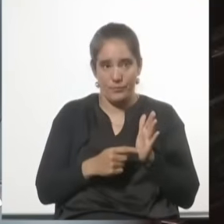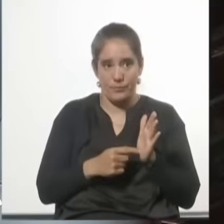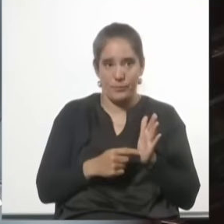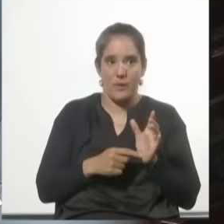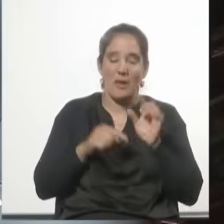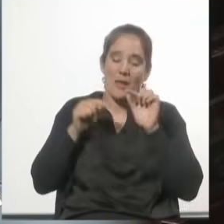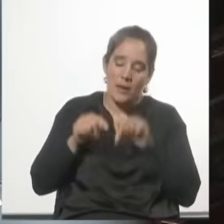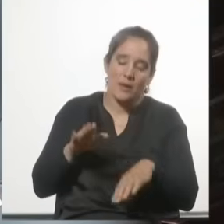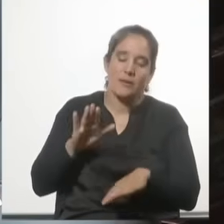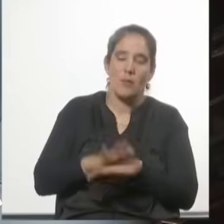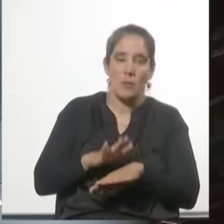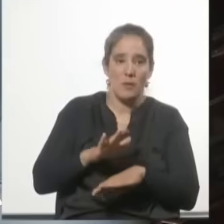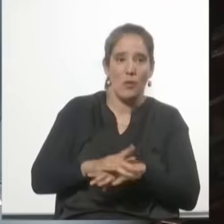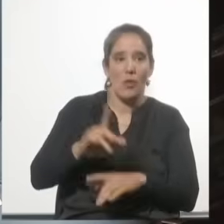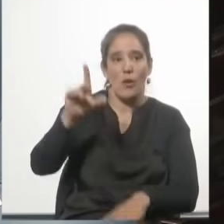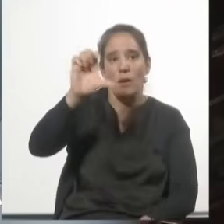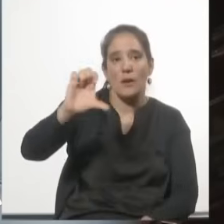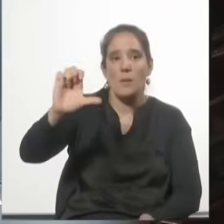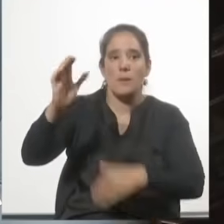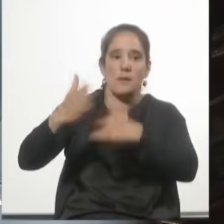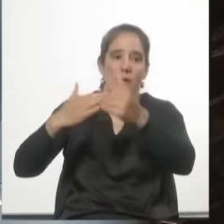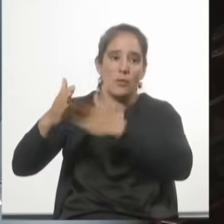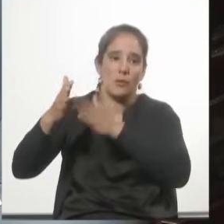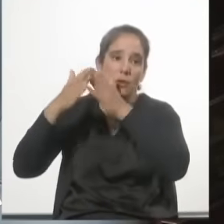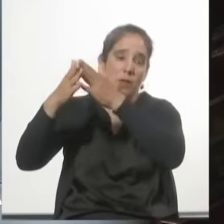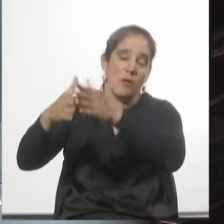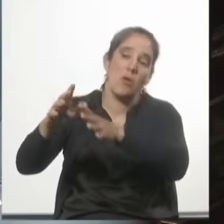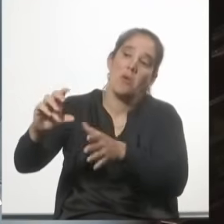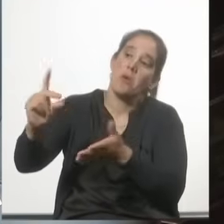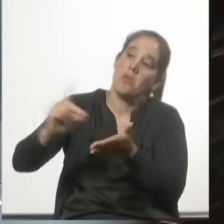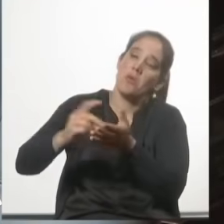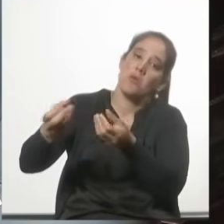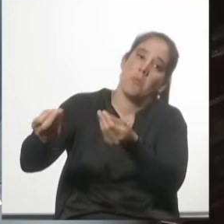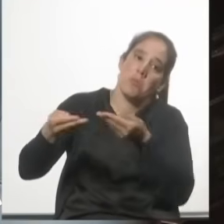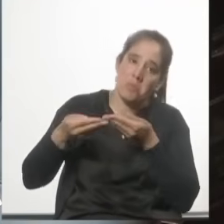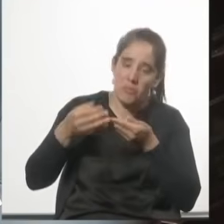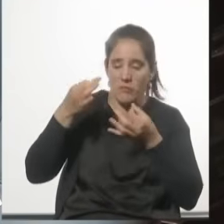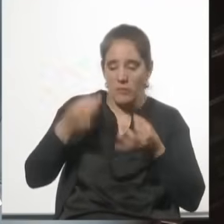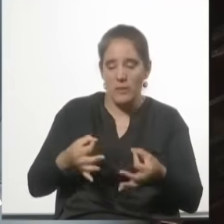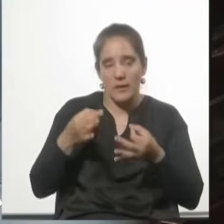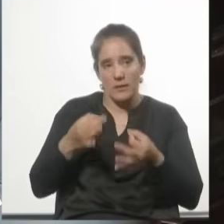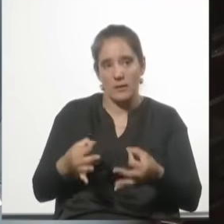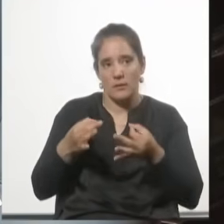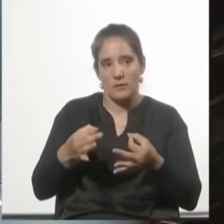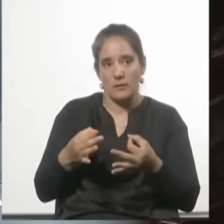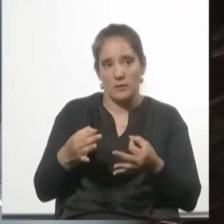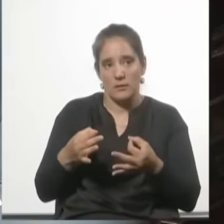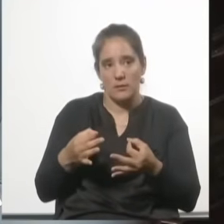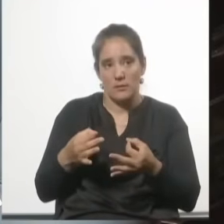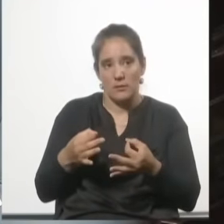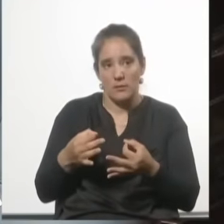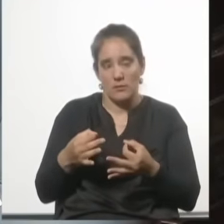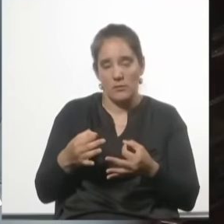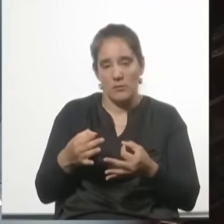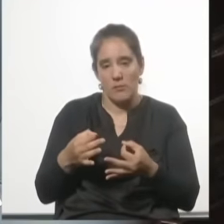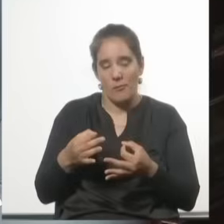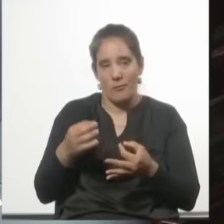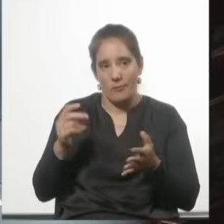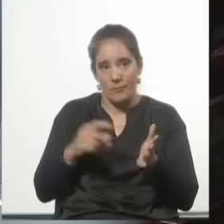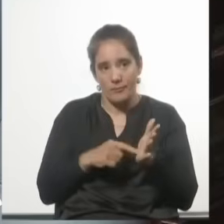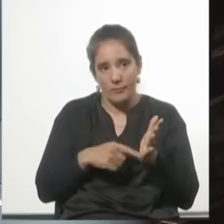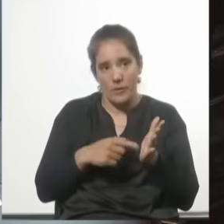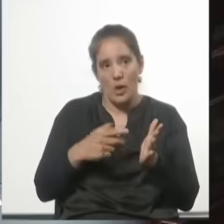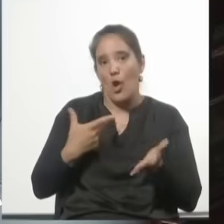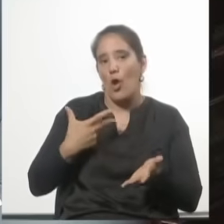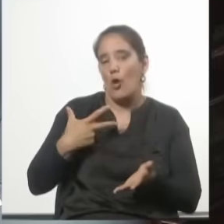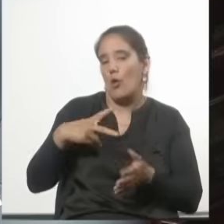totales seguridades que, presentando la documentación en los términos que surgen de la propicia carta de crédito, cobrará